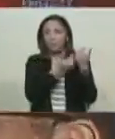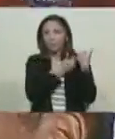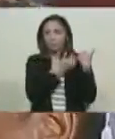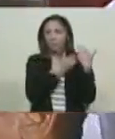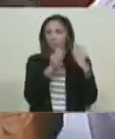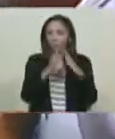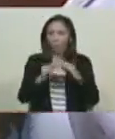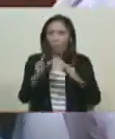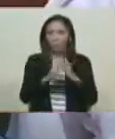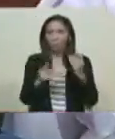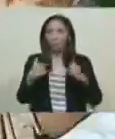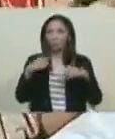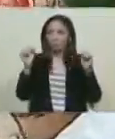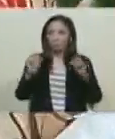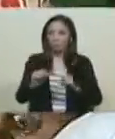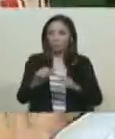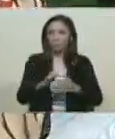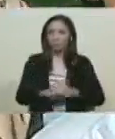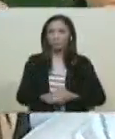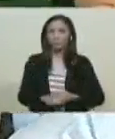ustedes.